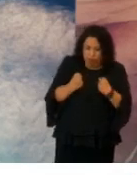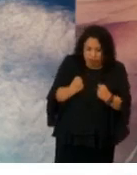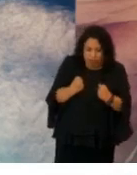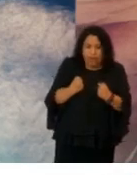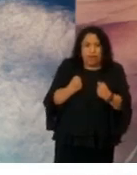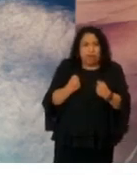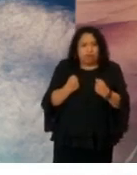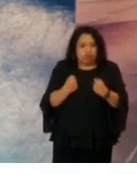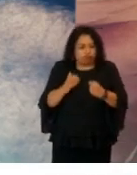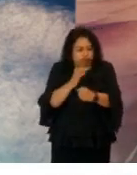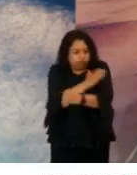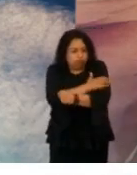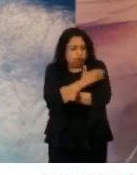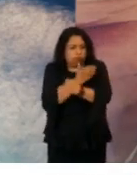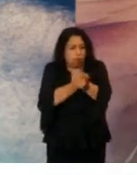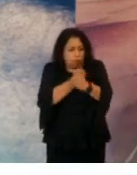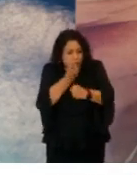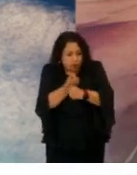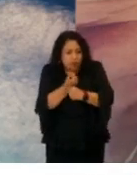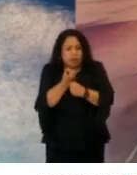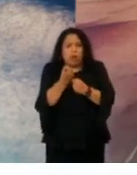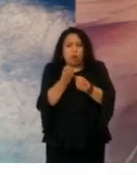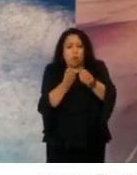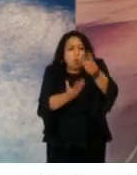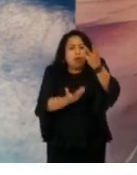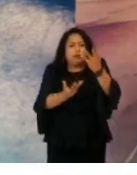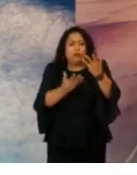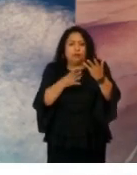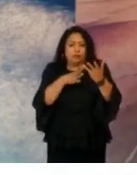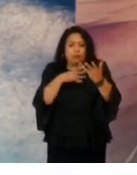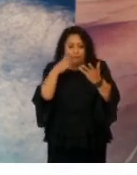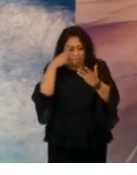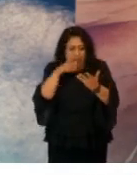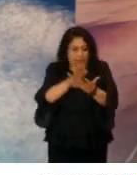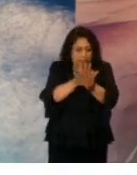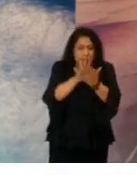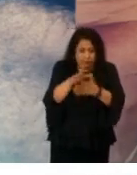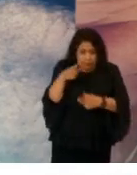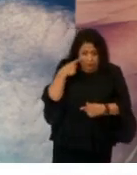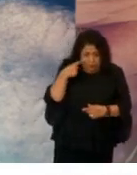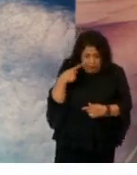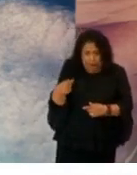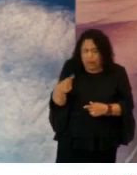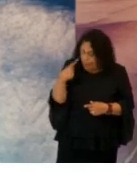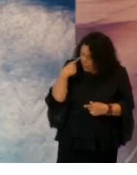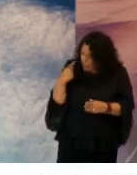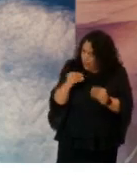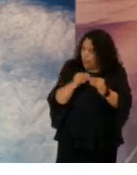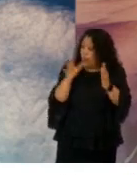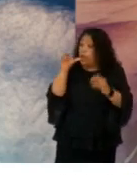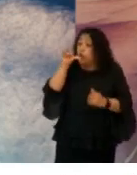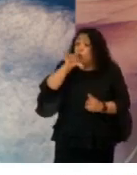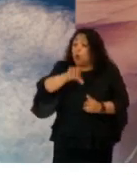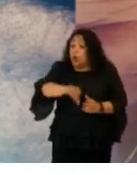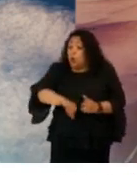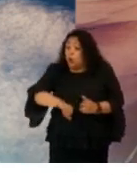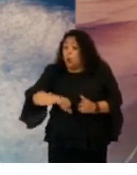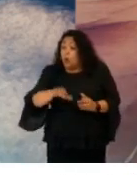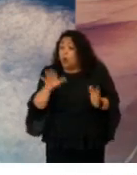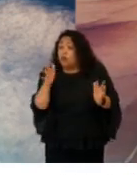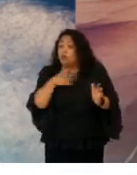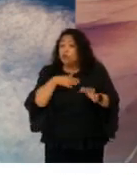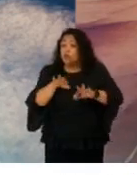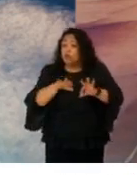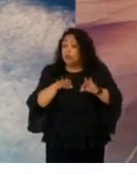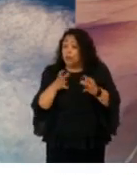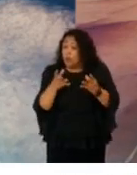nuestras posiciones de oportunidad, la cantidad de oportunidades que tenemos en nuestra disposición, porque se nota, o sea, hoy en día yo trabajo mucho